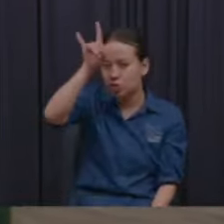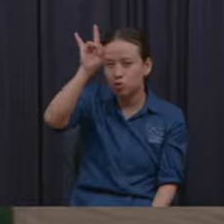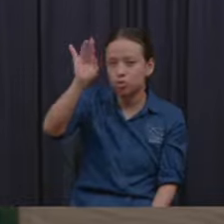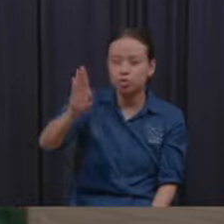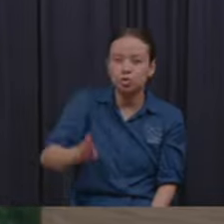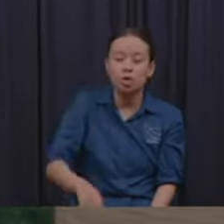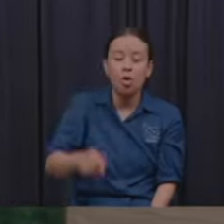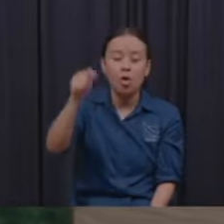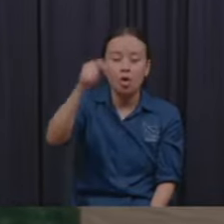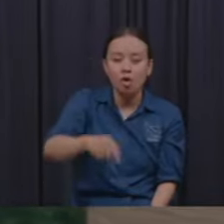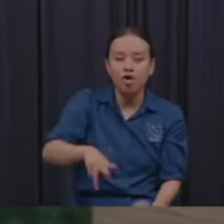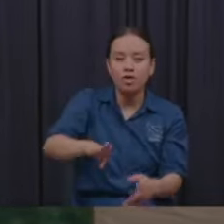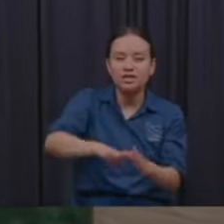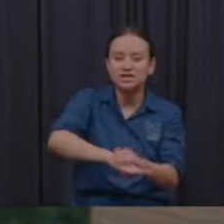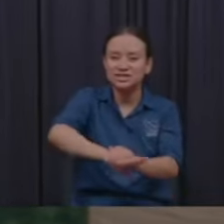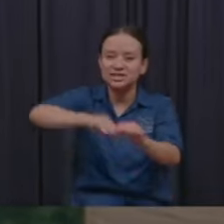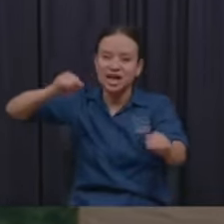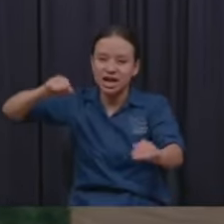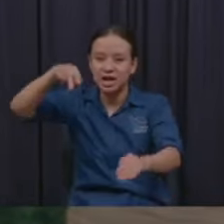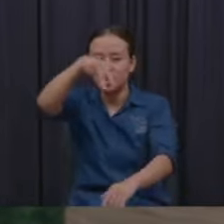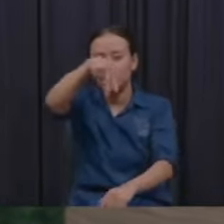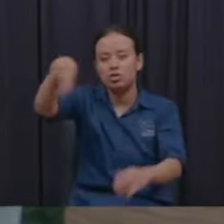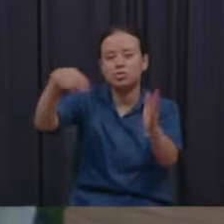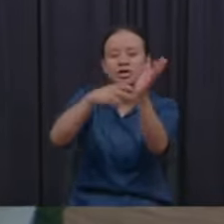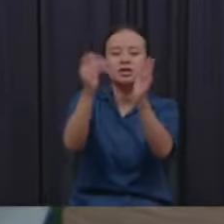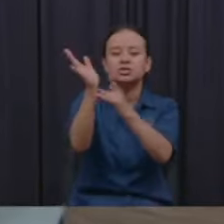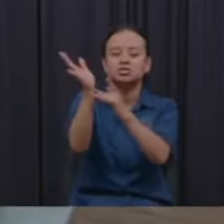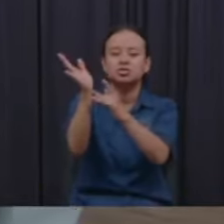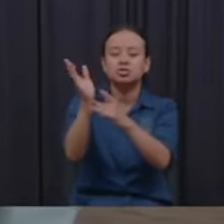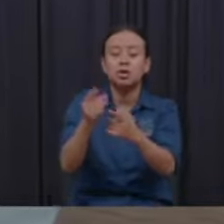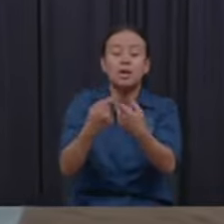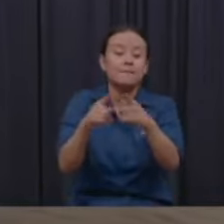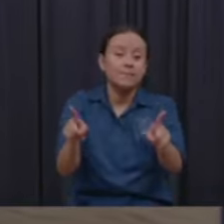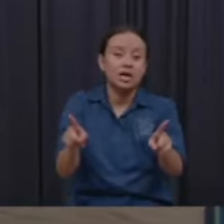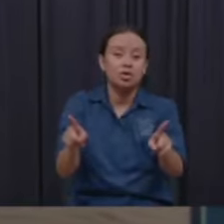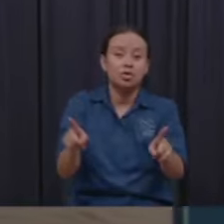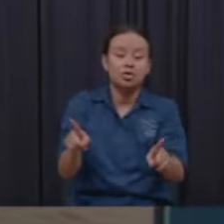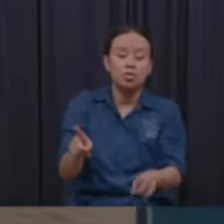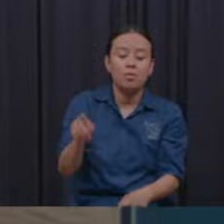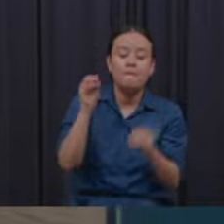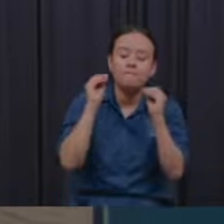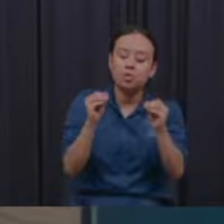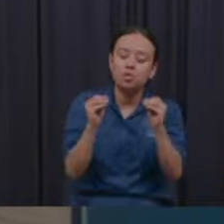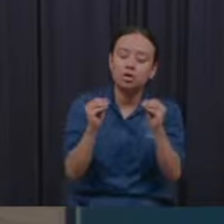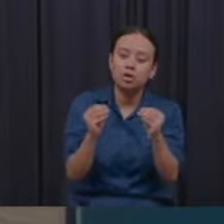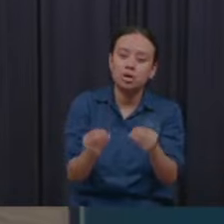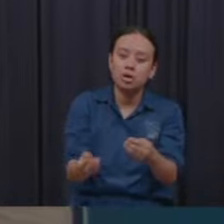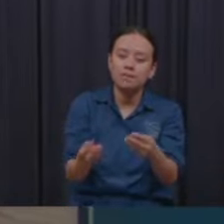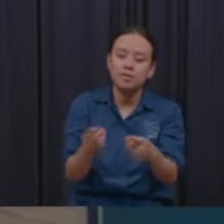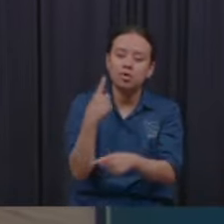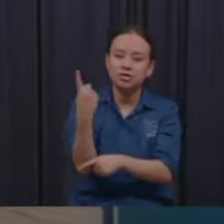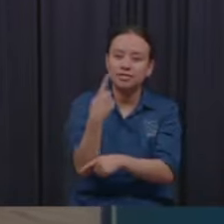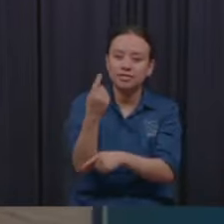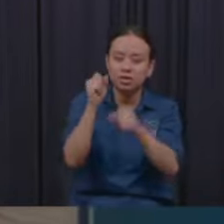se va en el nombre de Jesús, pero me tengo que despertar para que no vuelva a entrar.